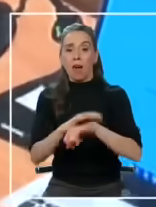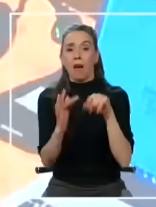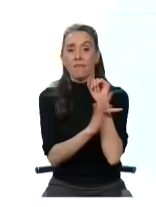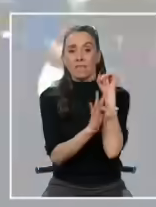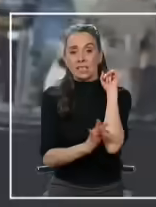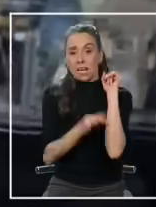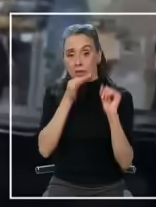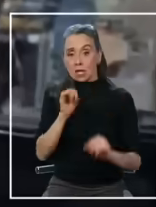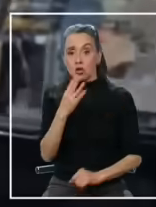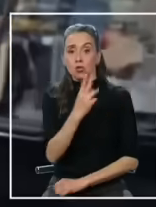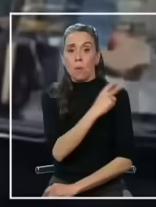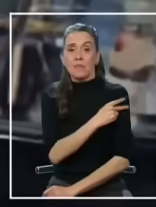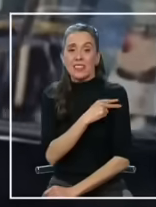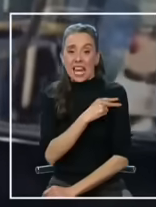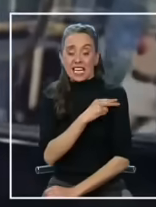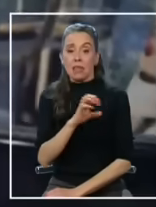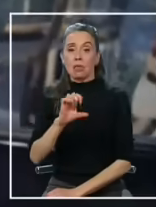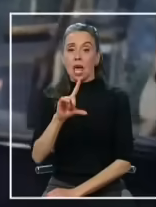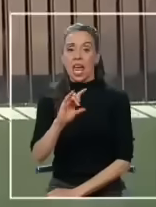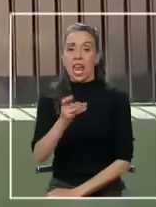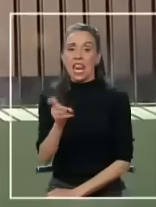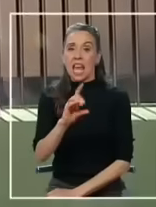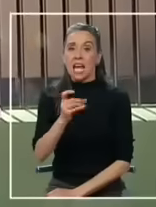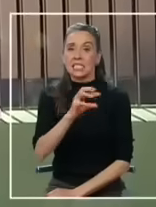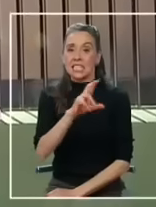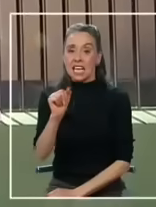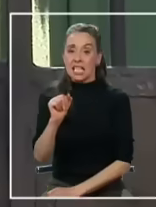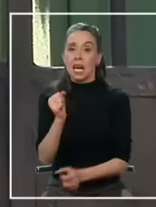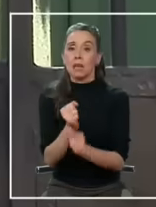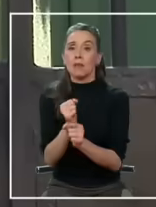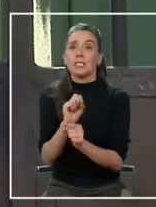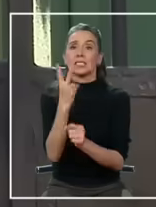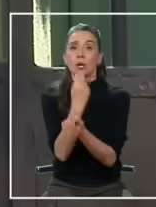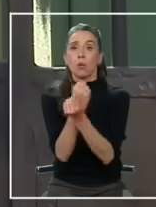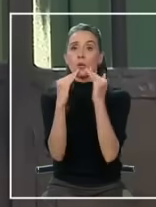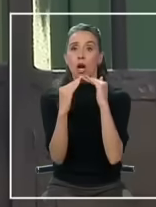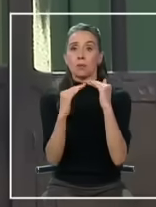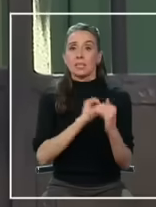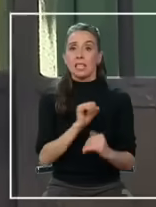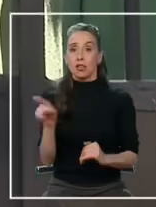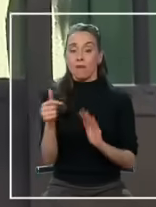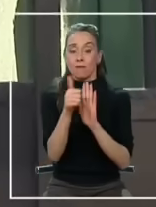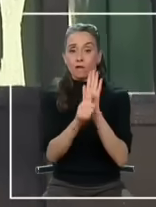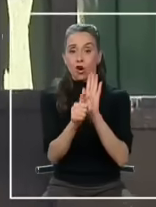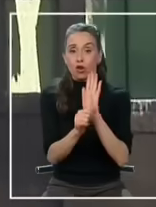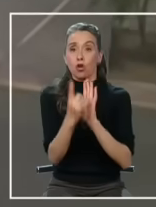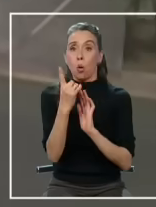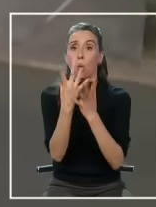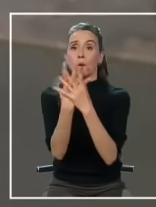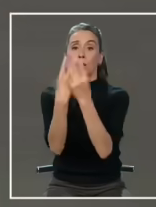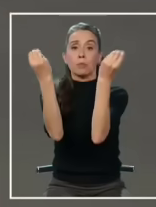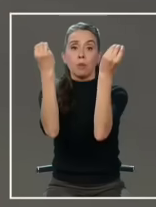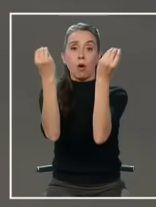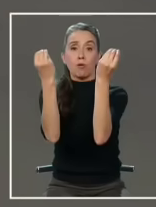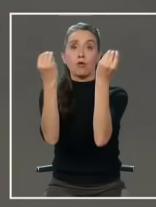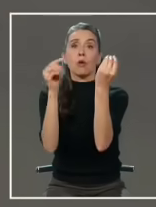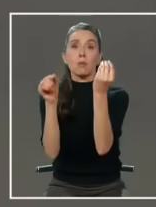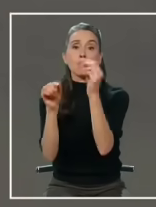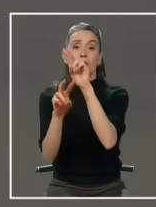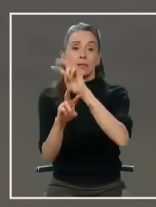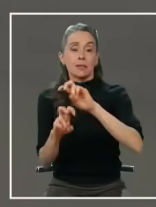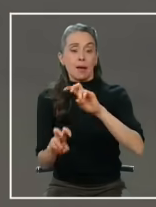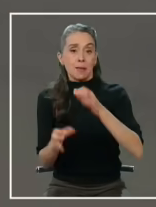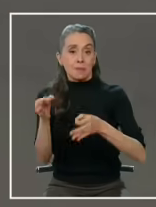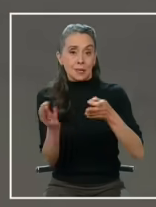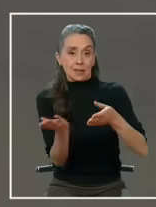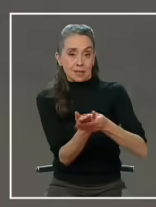Público se refiere al subteniente Elías Guerra Vergara, oficial de la Segunda Comisaría de Santiago y el único prófugo por este caso.